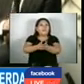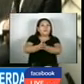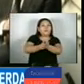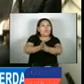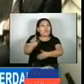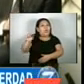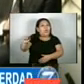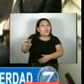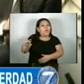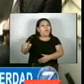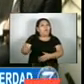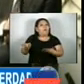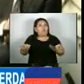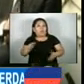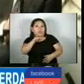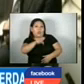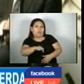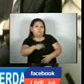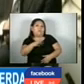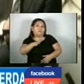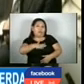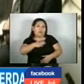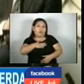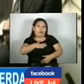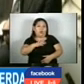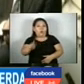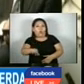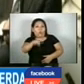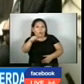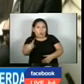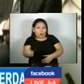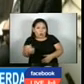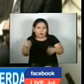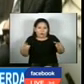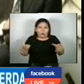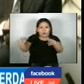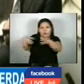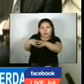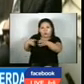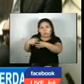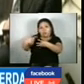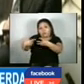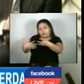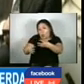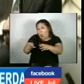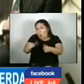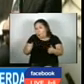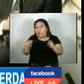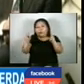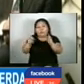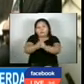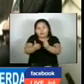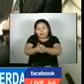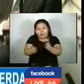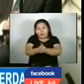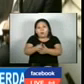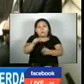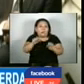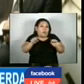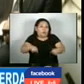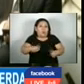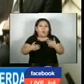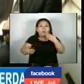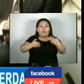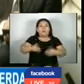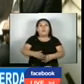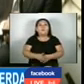en ese momento, en base a que en ese momento existía otra sociopolítica, si lo querés ver, otra circunstancia sociopolítica, como lo podríamos